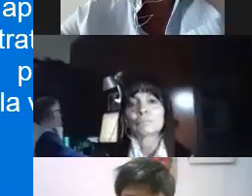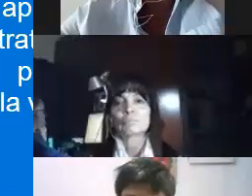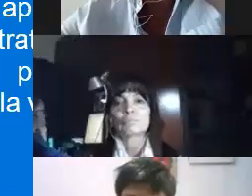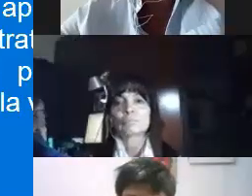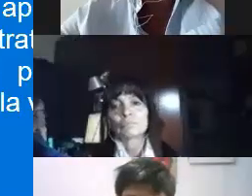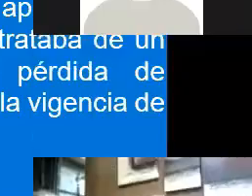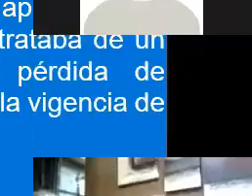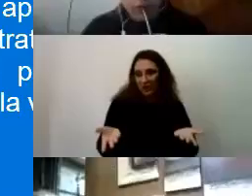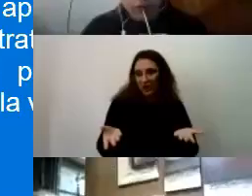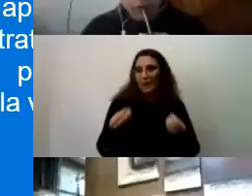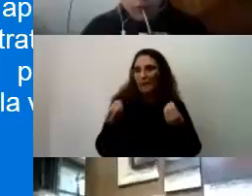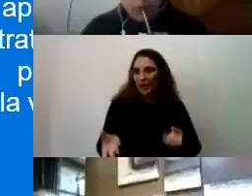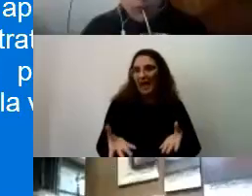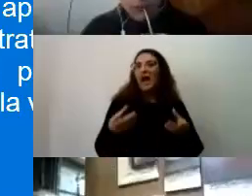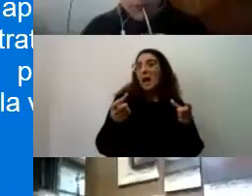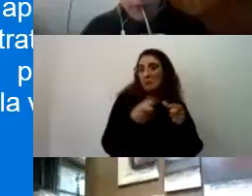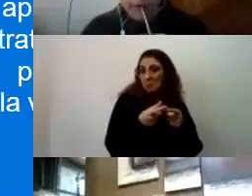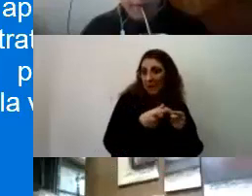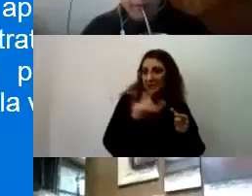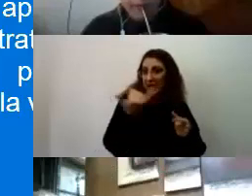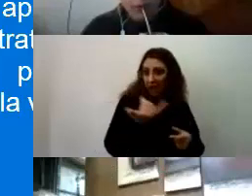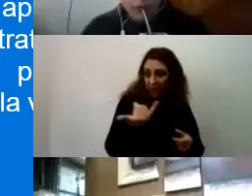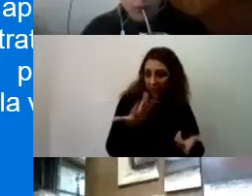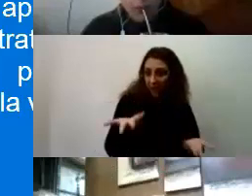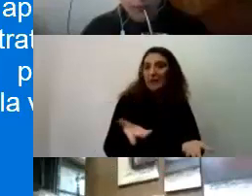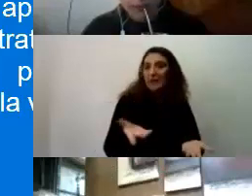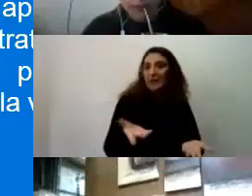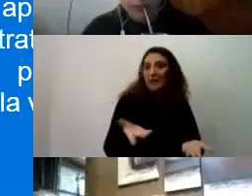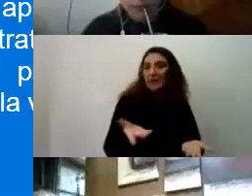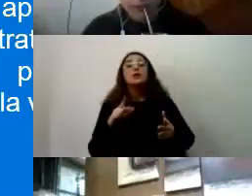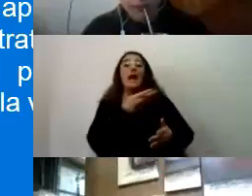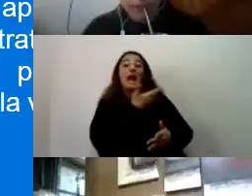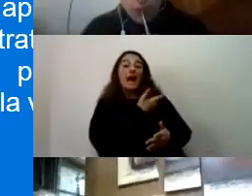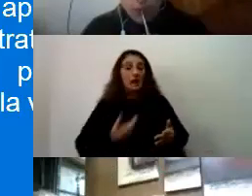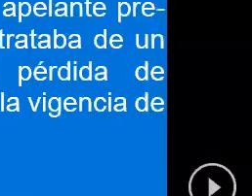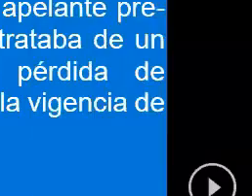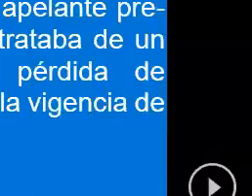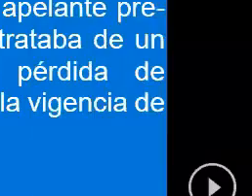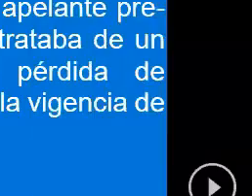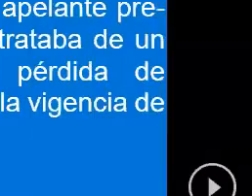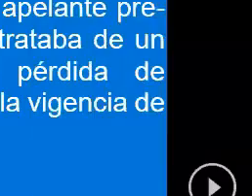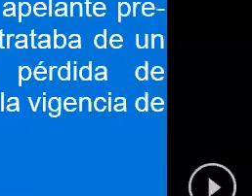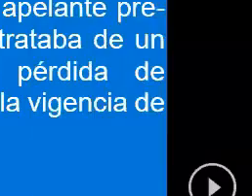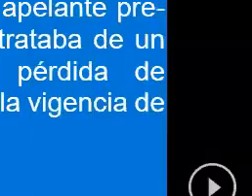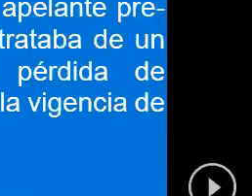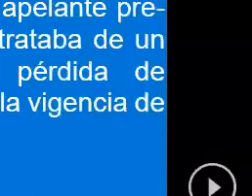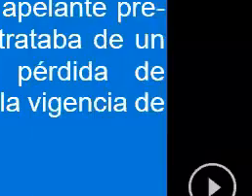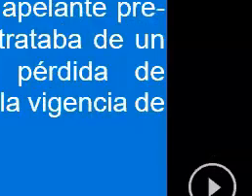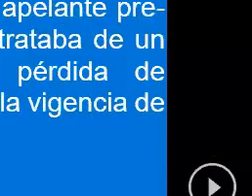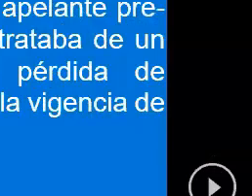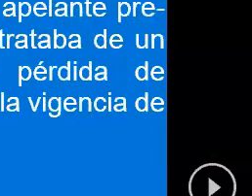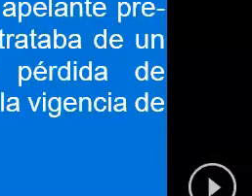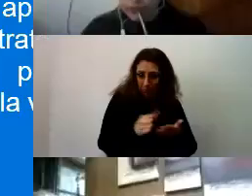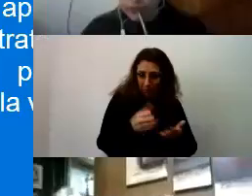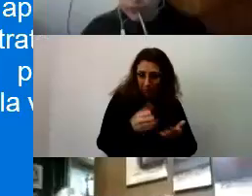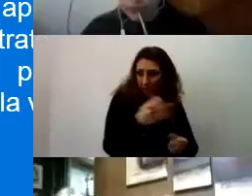el Estado considera que, al haberlo logrado, la causa ya deviene en abstracto. Con relación a este punto, conviene recordar la